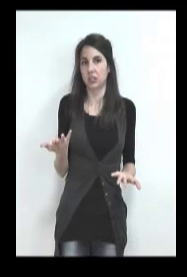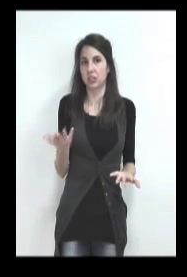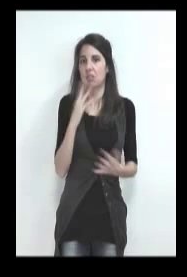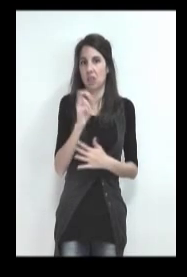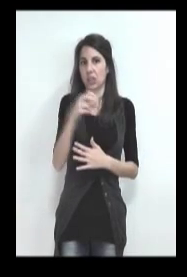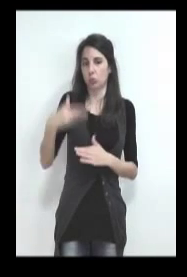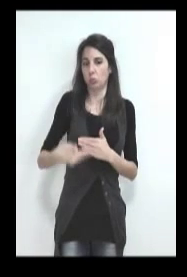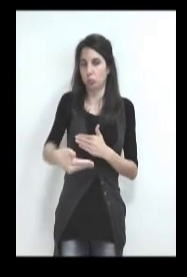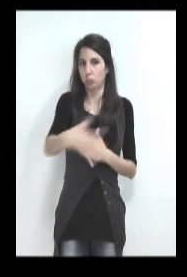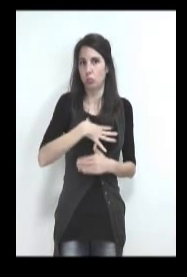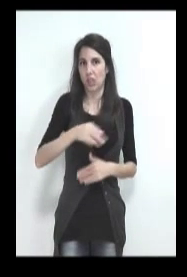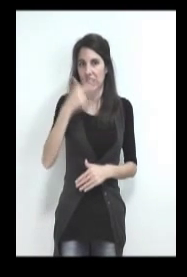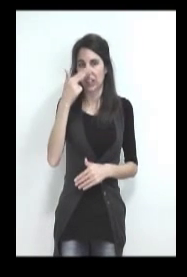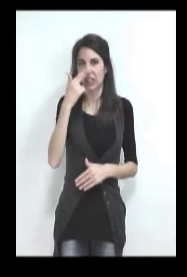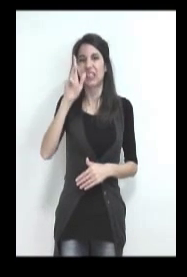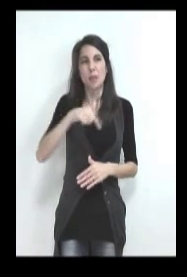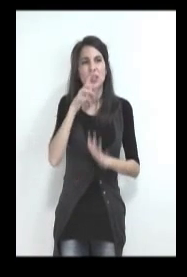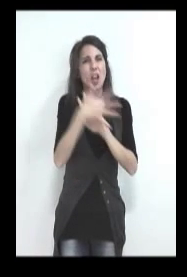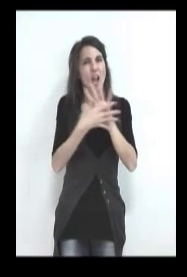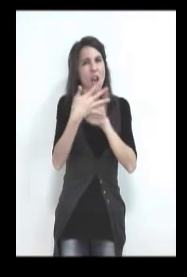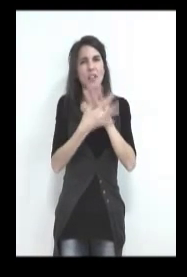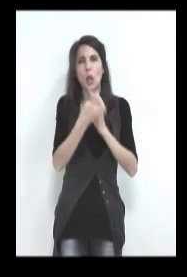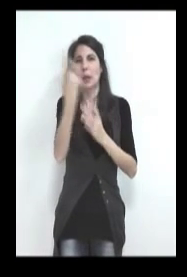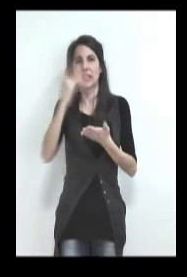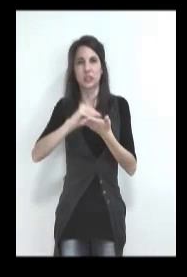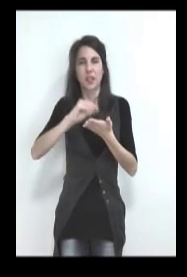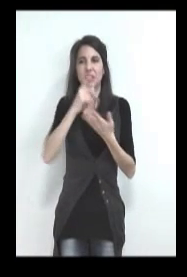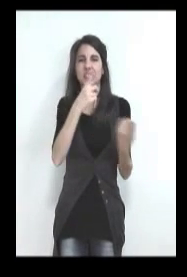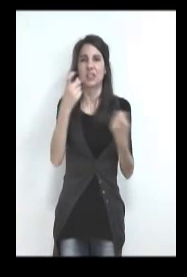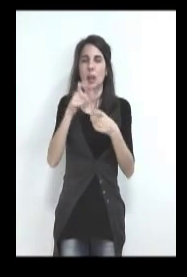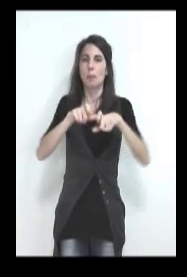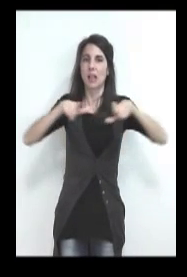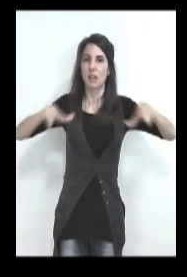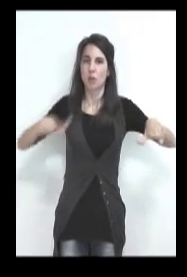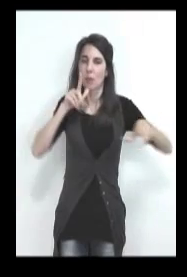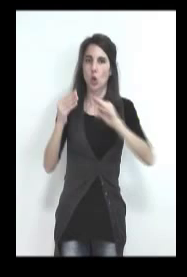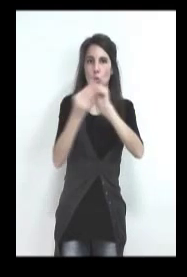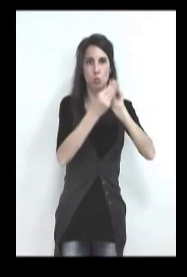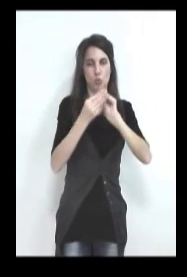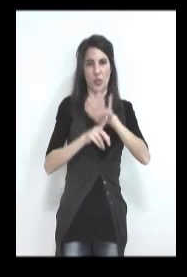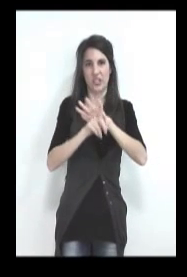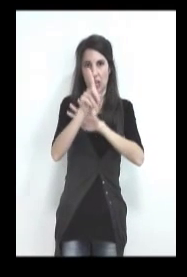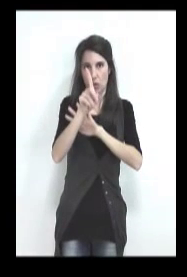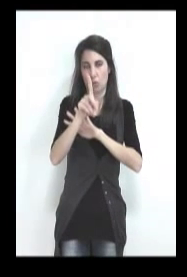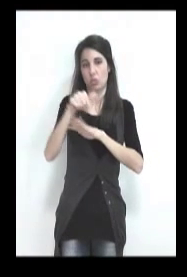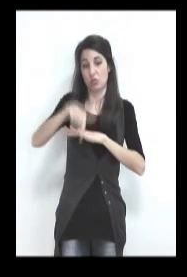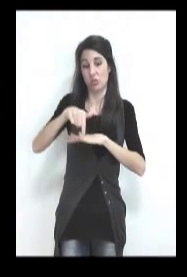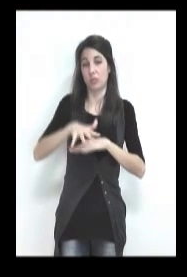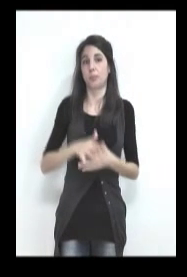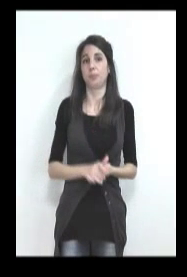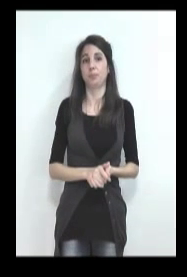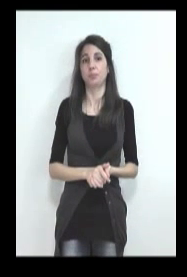resultado. Se ha hablado varias veces de la necesidad de que haya una plataforma común de desarrollo en este